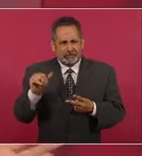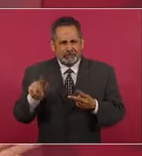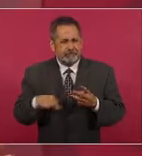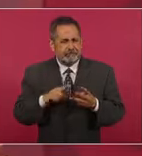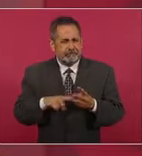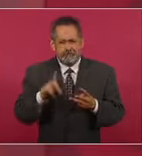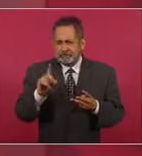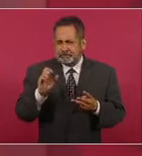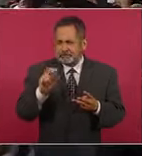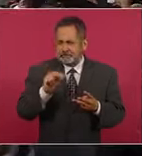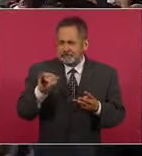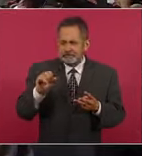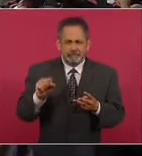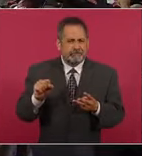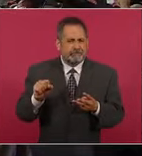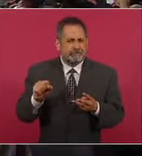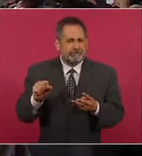Denise